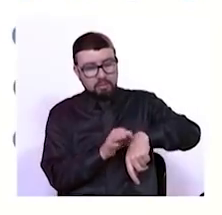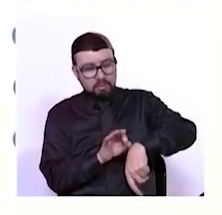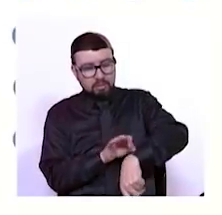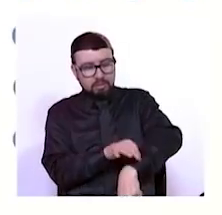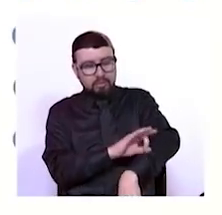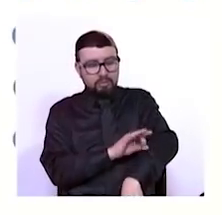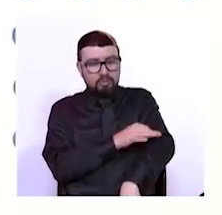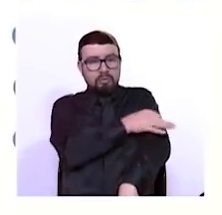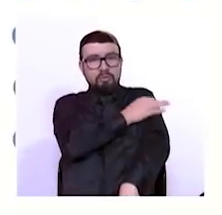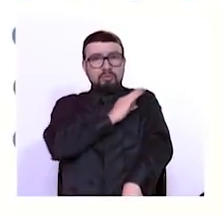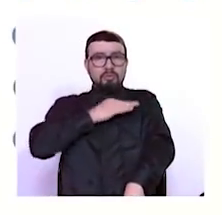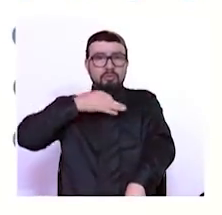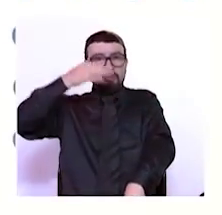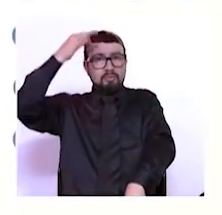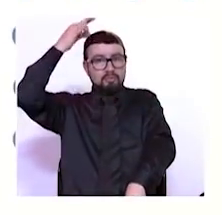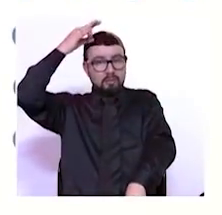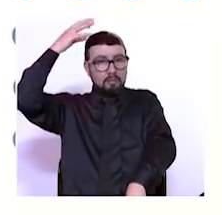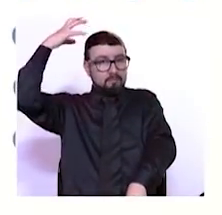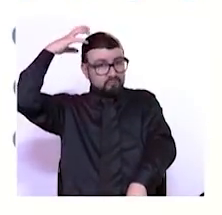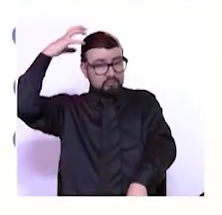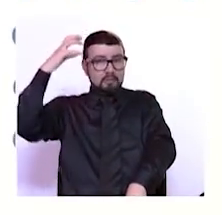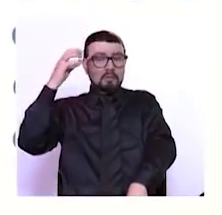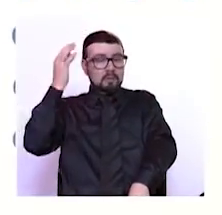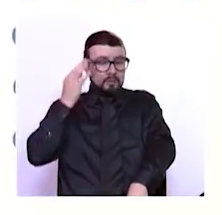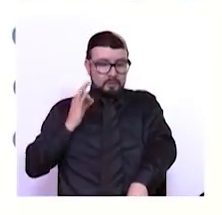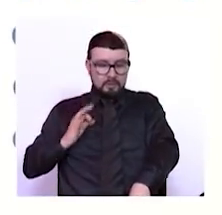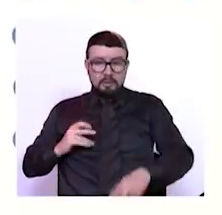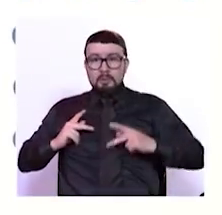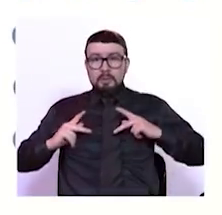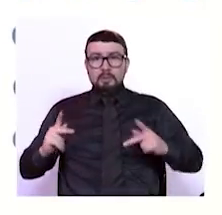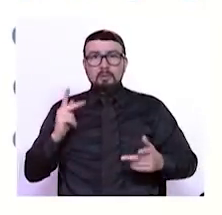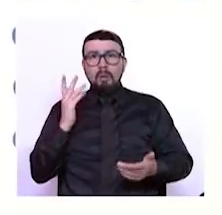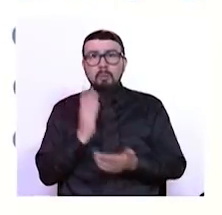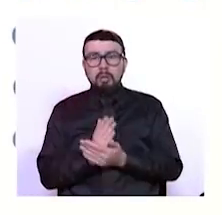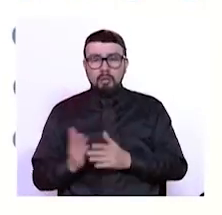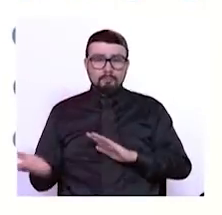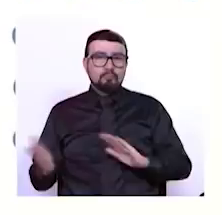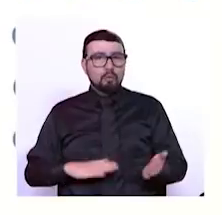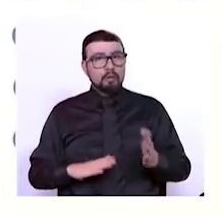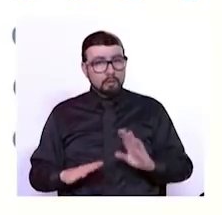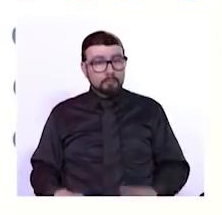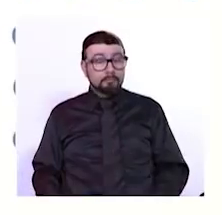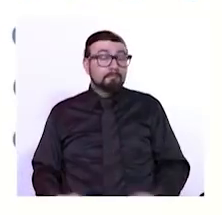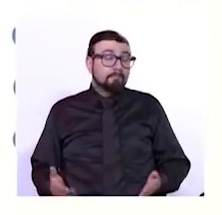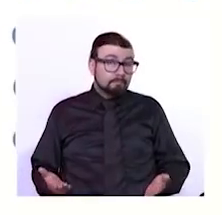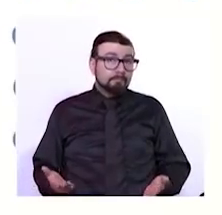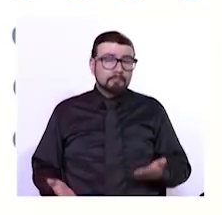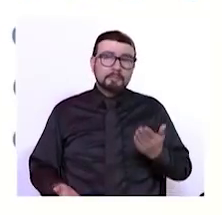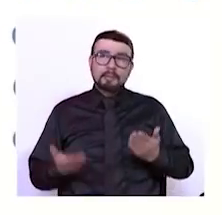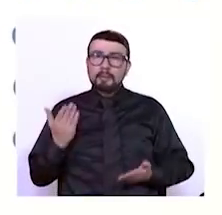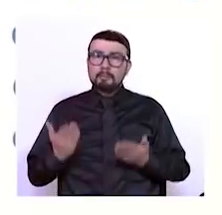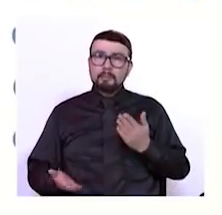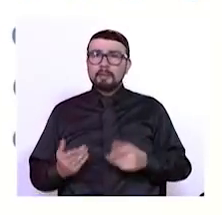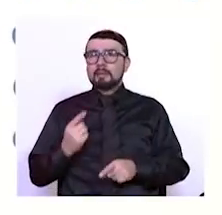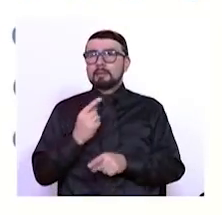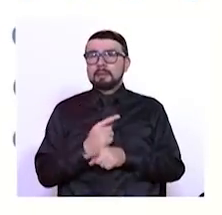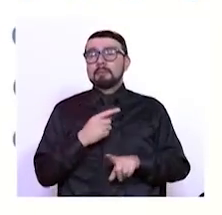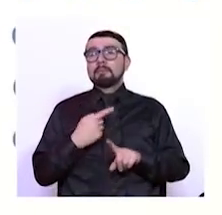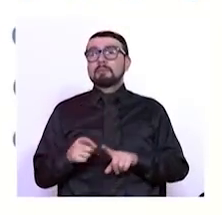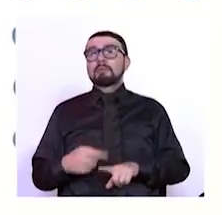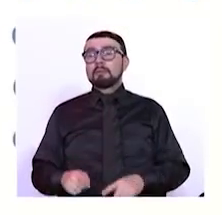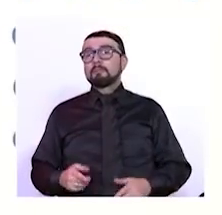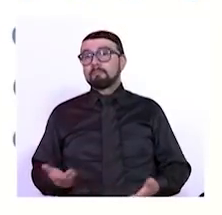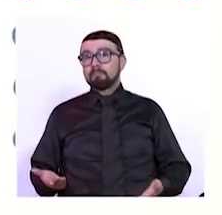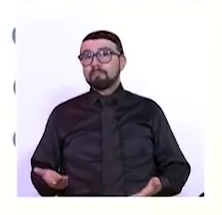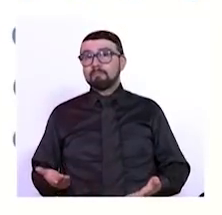cerebro, iba a dar al corazón, iba a dar a los pulmones y había un tromboembolismo pulmonar, cerebral o cardíaco y mataba a la